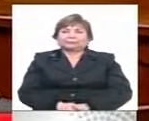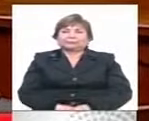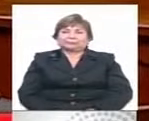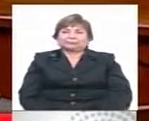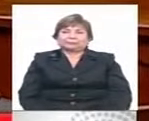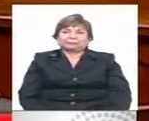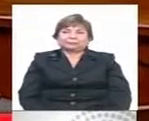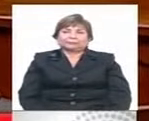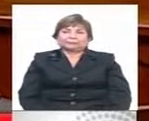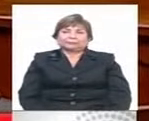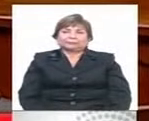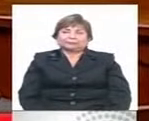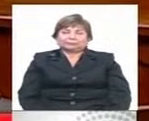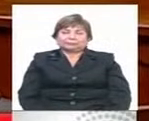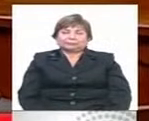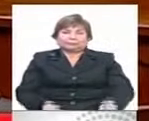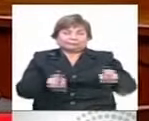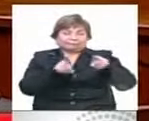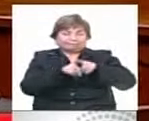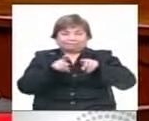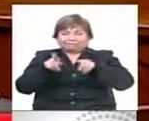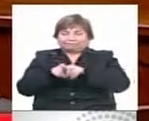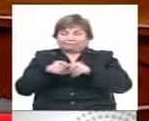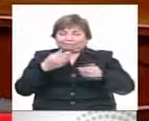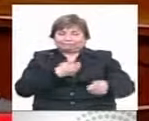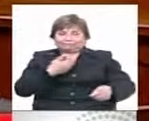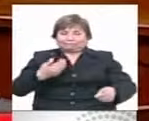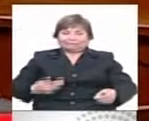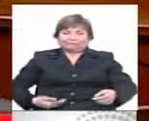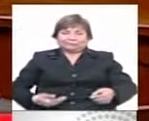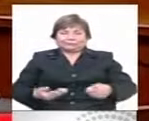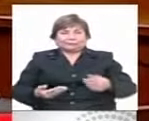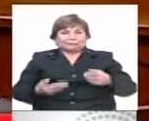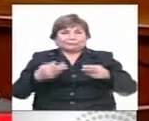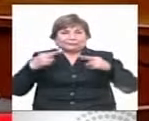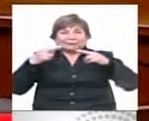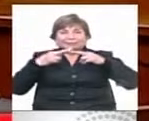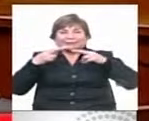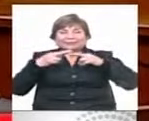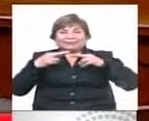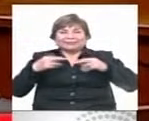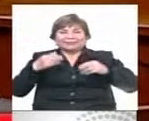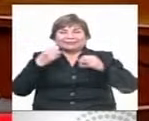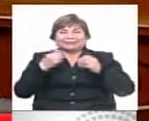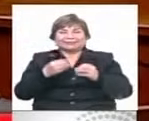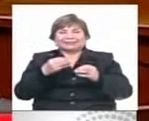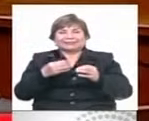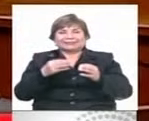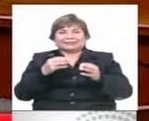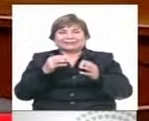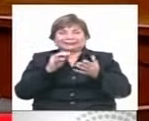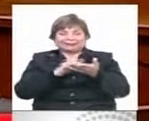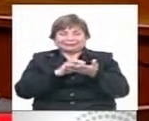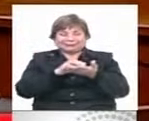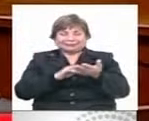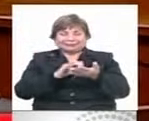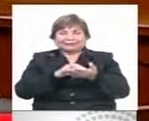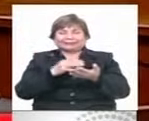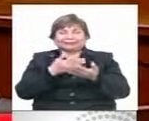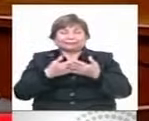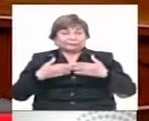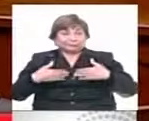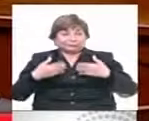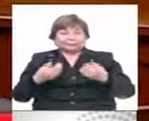señas. De igual manera, este gobierno ha creado la Red Nacional de Centros de Ciudadanía Digital, que proveerán